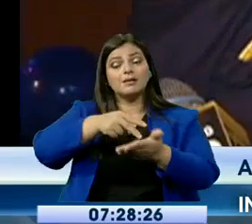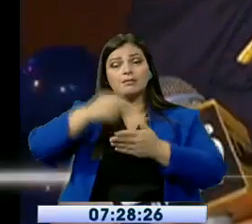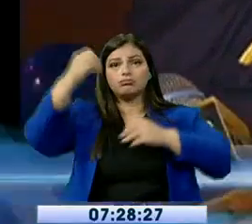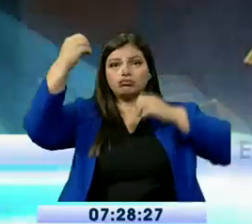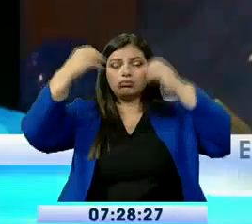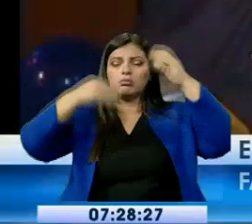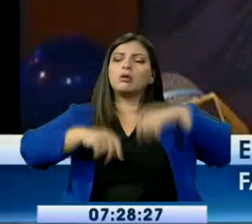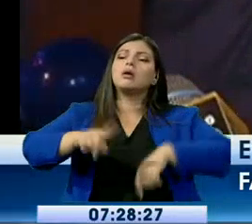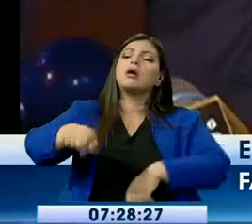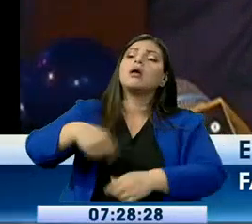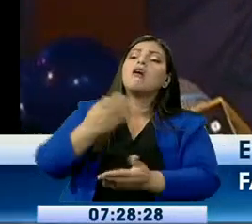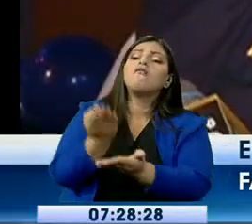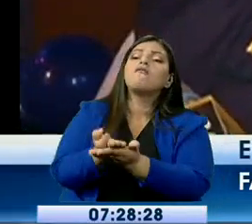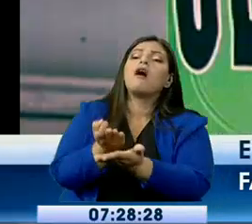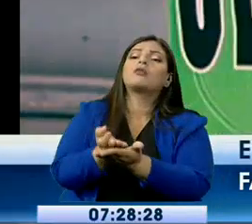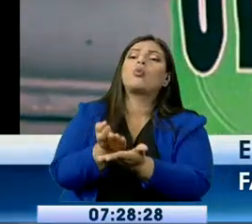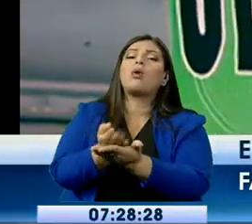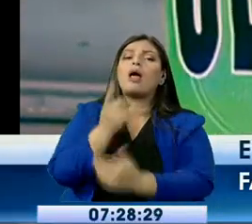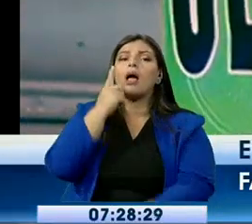factureros